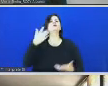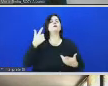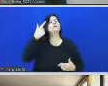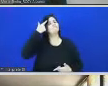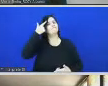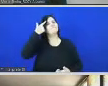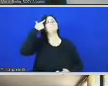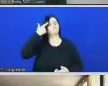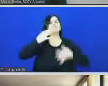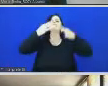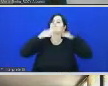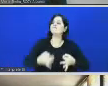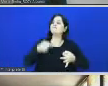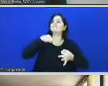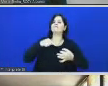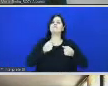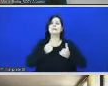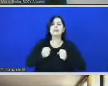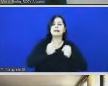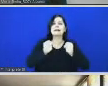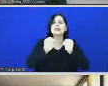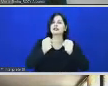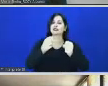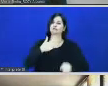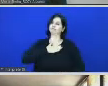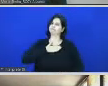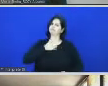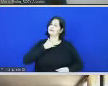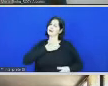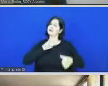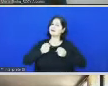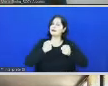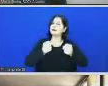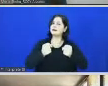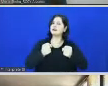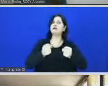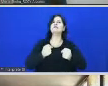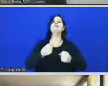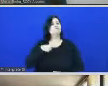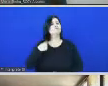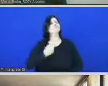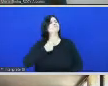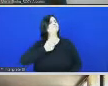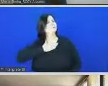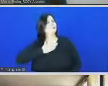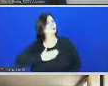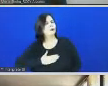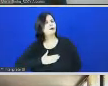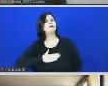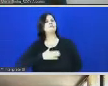hemos tomado es de que no solo vamos a dar recursos, pero sino que lo vamos a dar desde